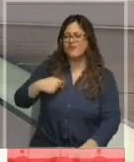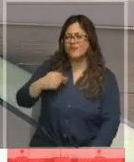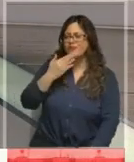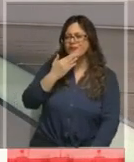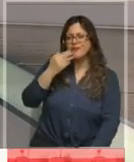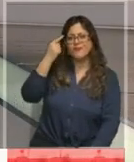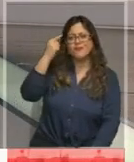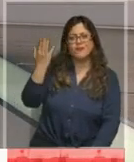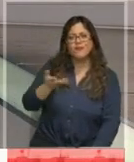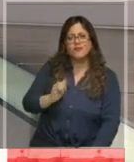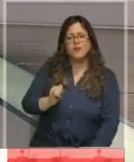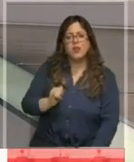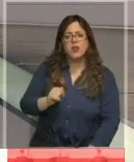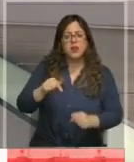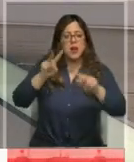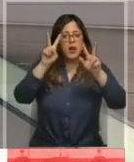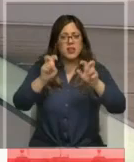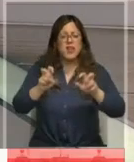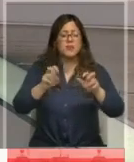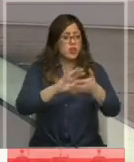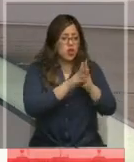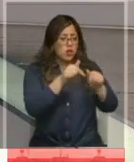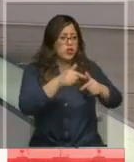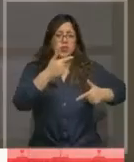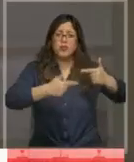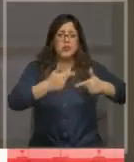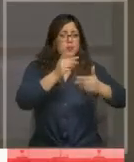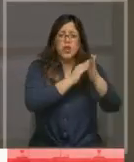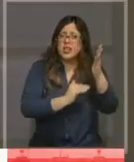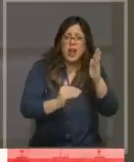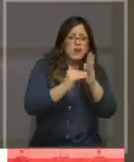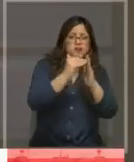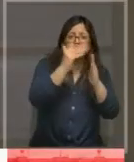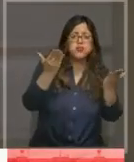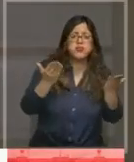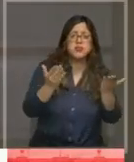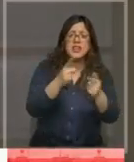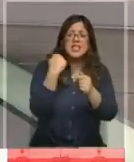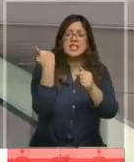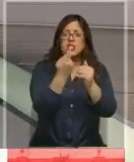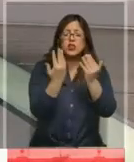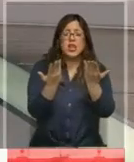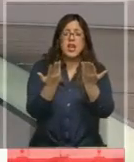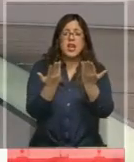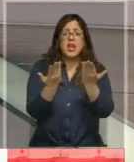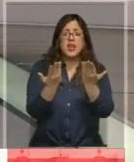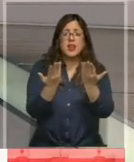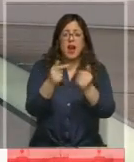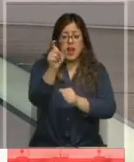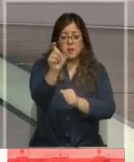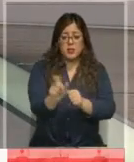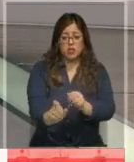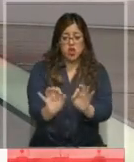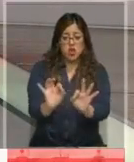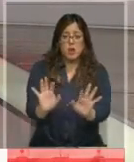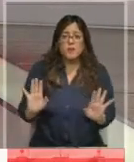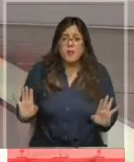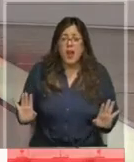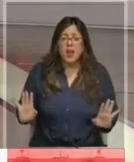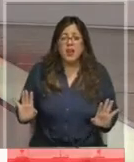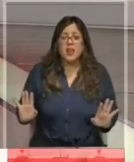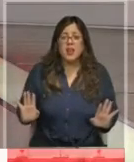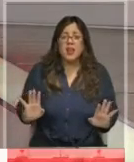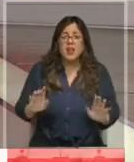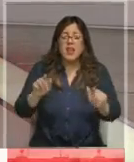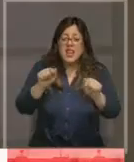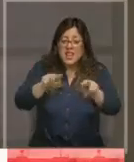La crispación está a nivel de la política. Si uno baja al ciudadano común, estos temas tienden a estar mucho